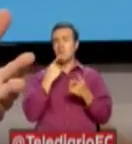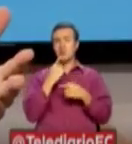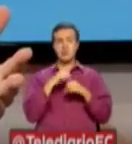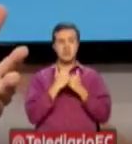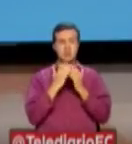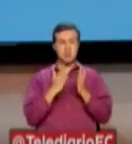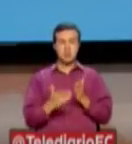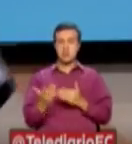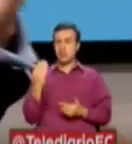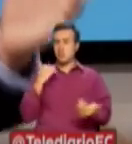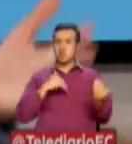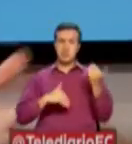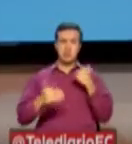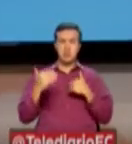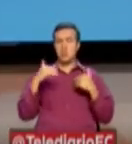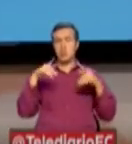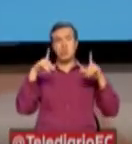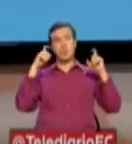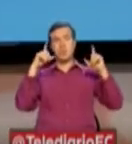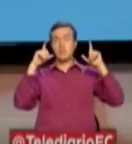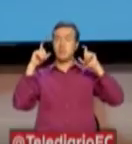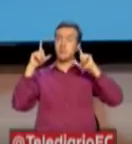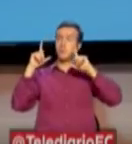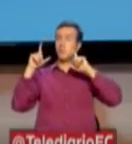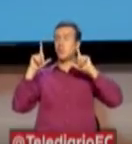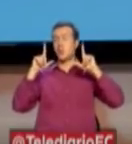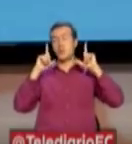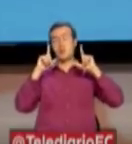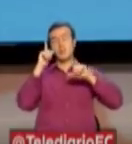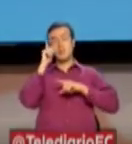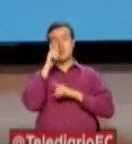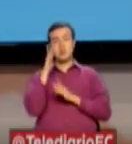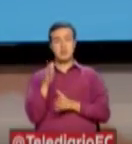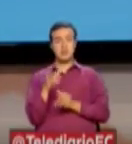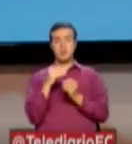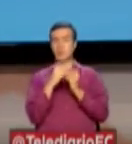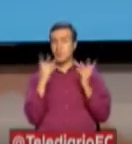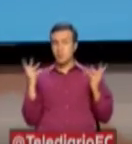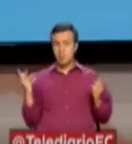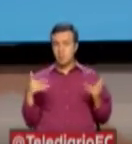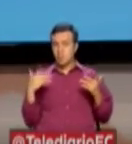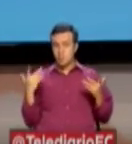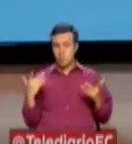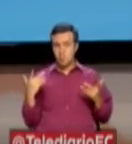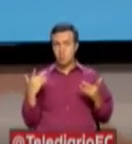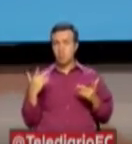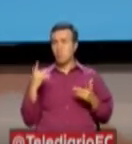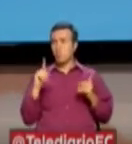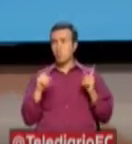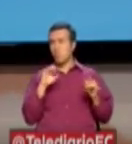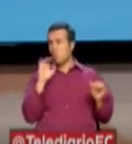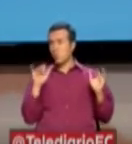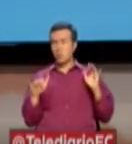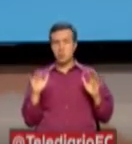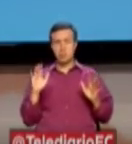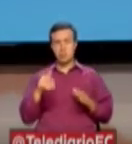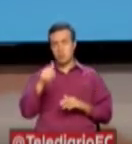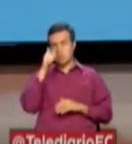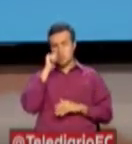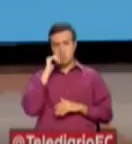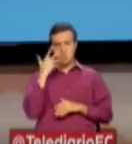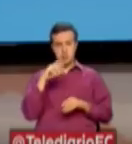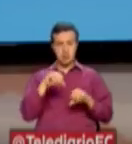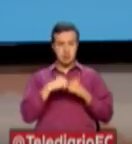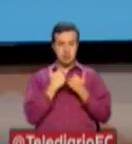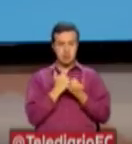que han ido frecuentemente a la fiscalía una especie de acción clientelar nosotros el día de ayer como